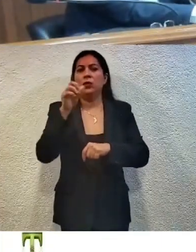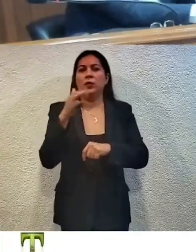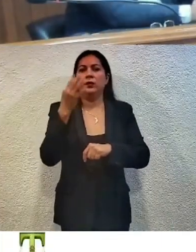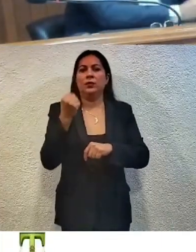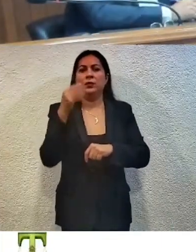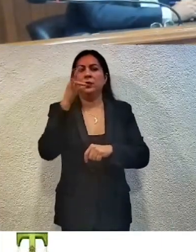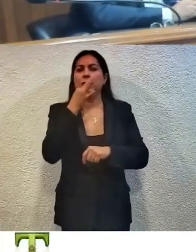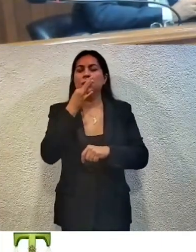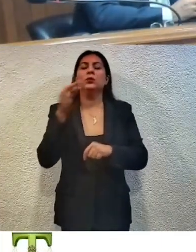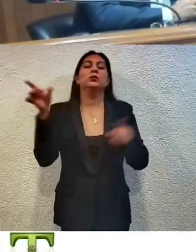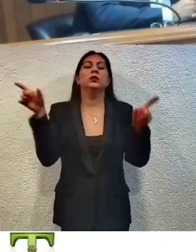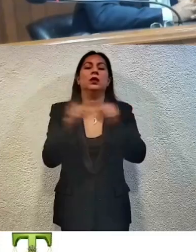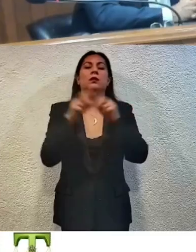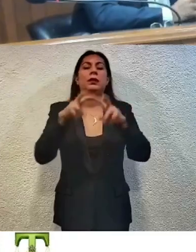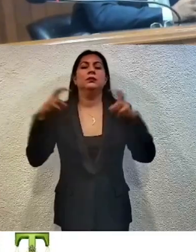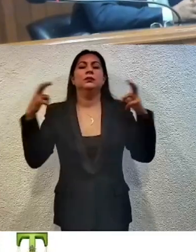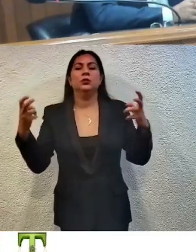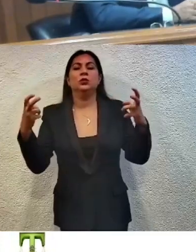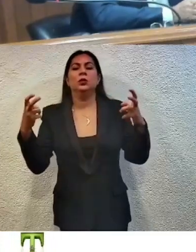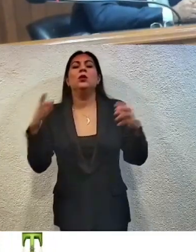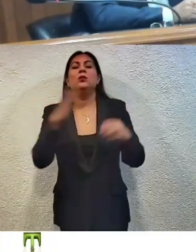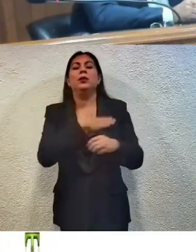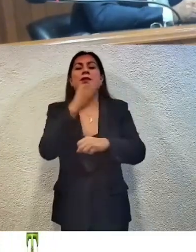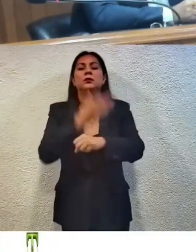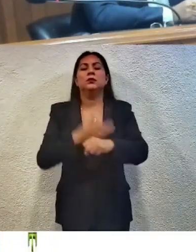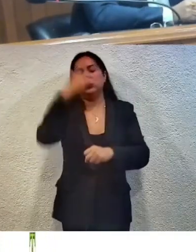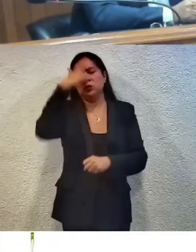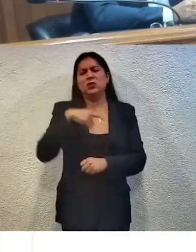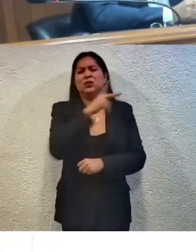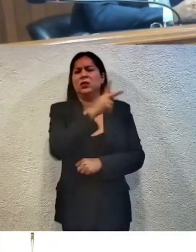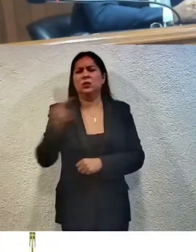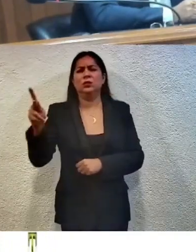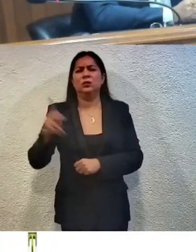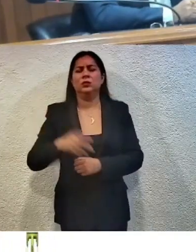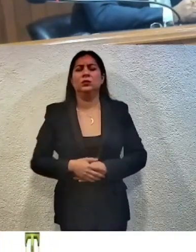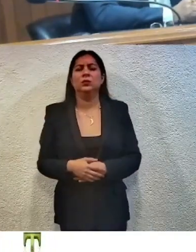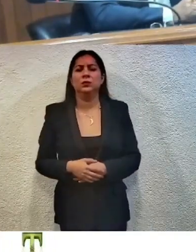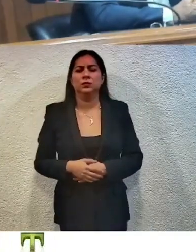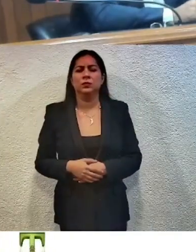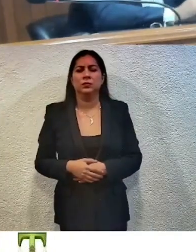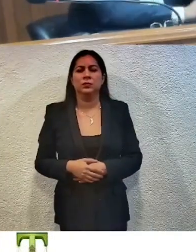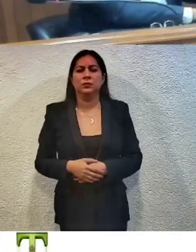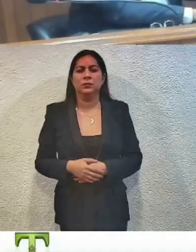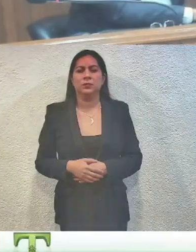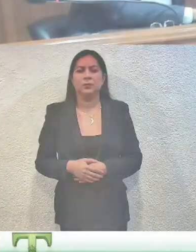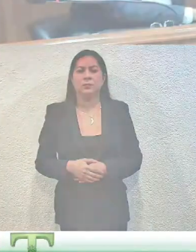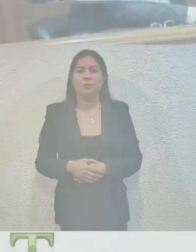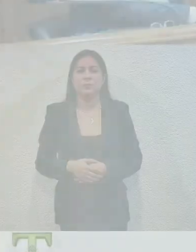19:49, se declara concluida la sesión. Buenas noches a todas y a todos. Buenas noches.